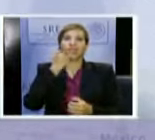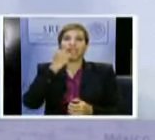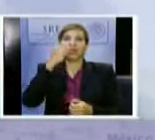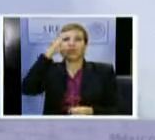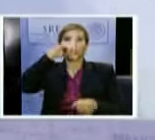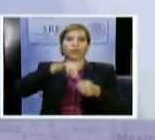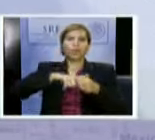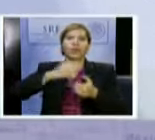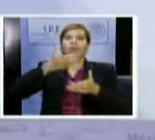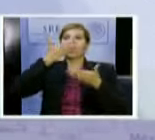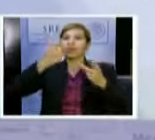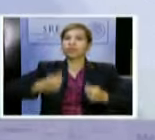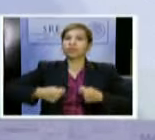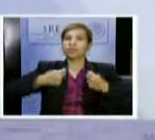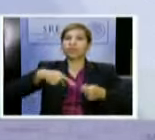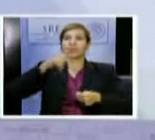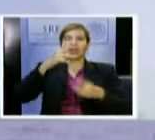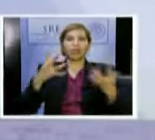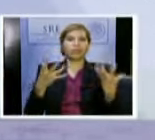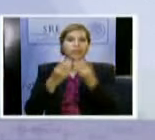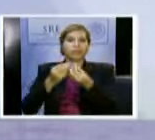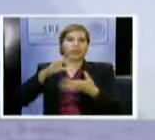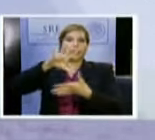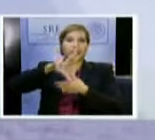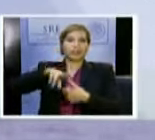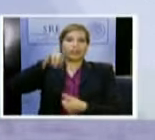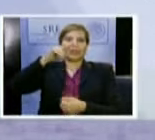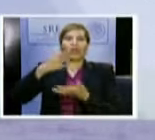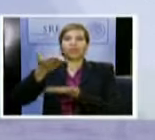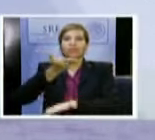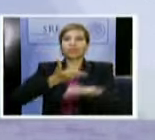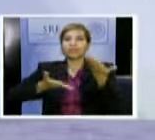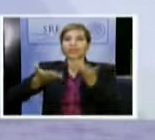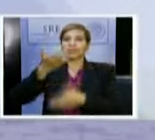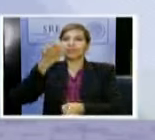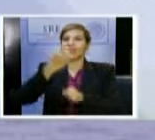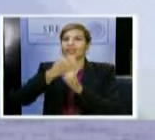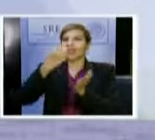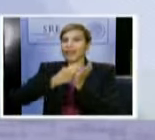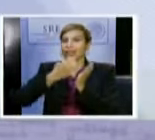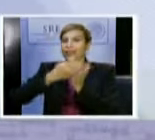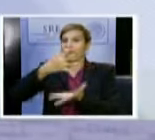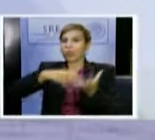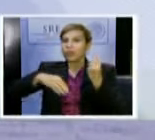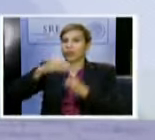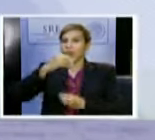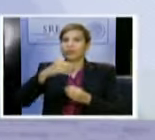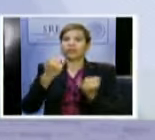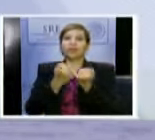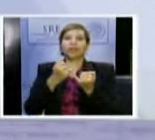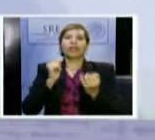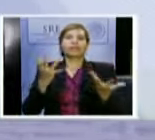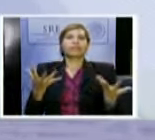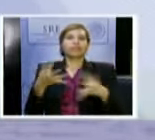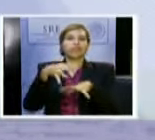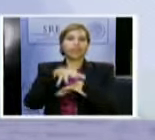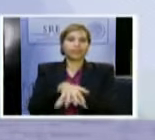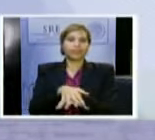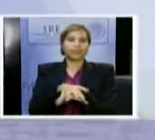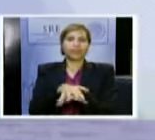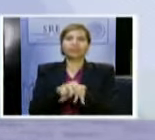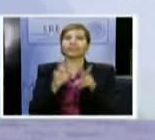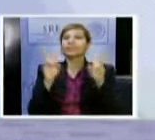tradición, pero estamos en Norteamérica y nuestra interacción económica y nuestra integración